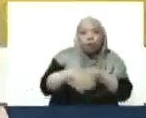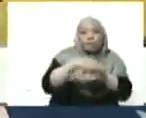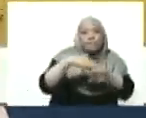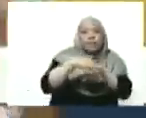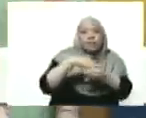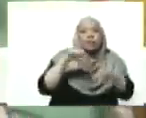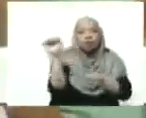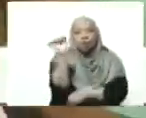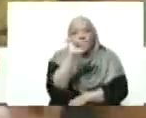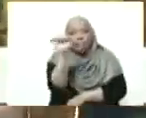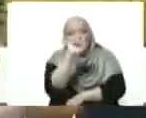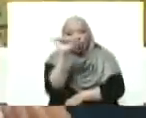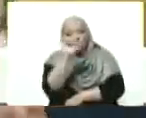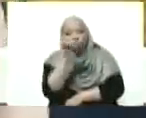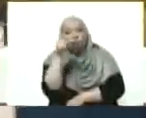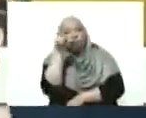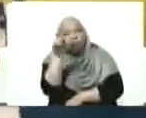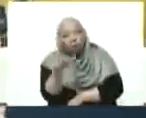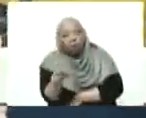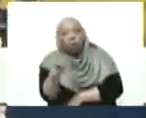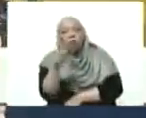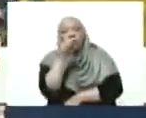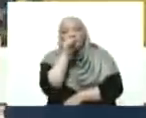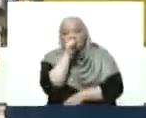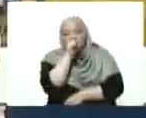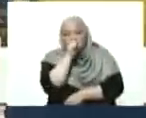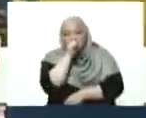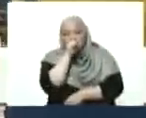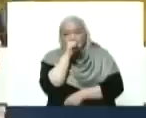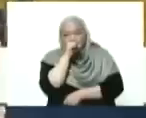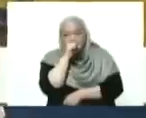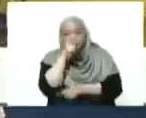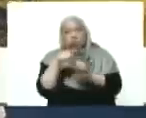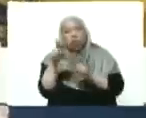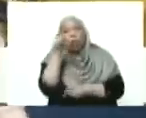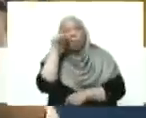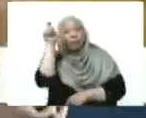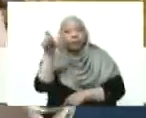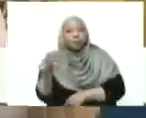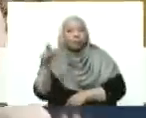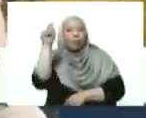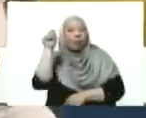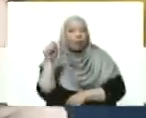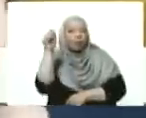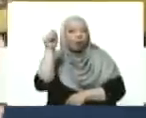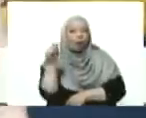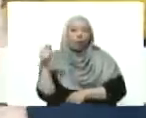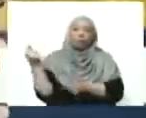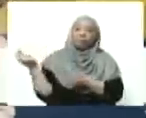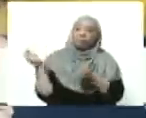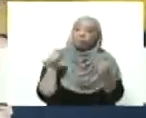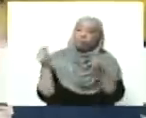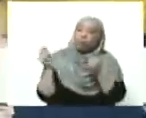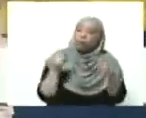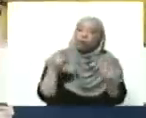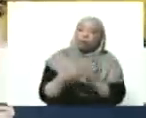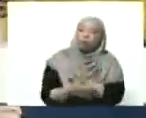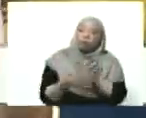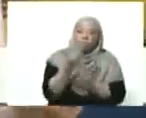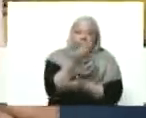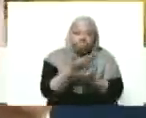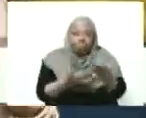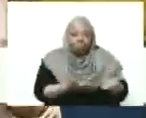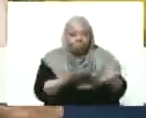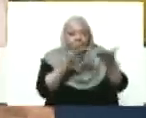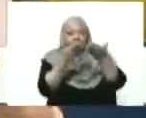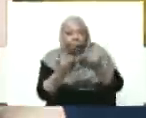Transporte, Ramón Velázquez Araguayán, también Pedro Carreño, diputado de la Asamblea Nacional, quienes han consignado este documento. Es